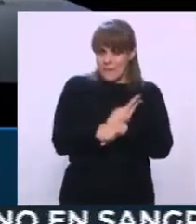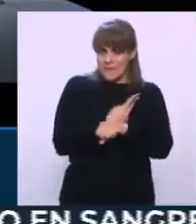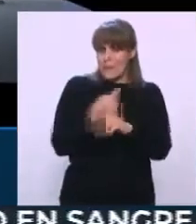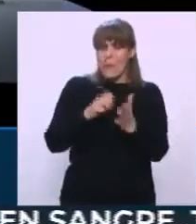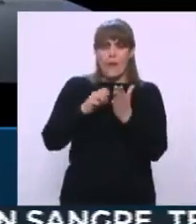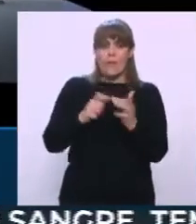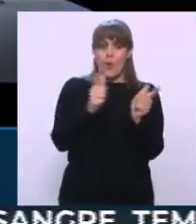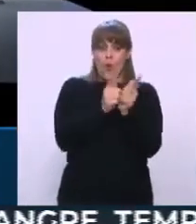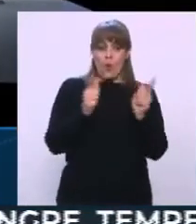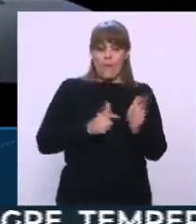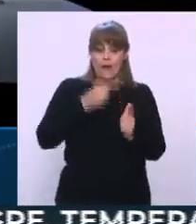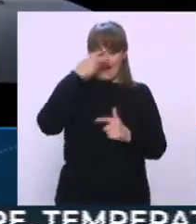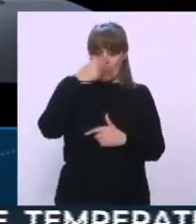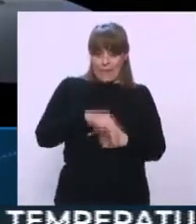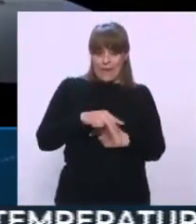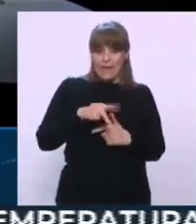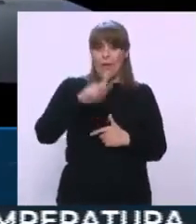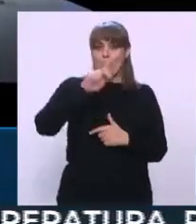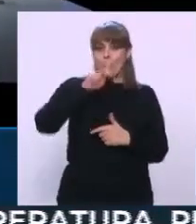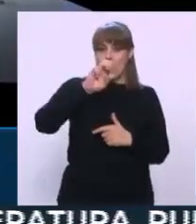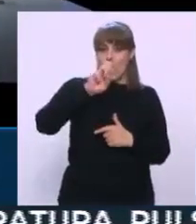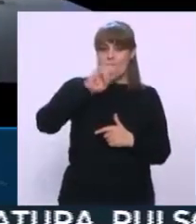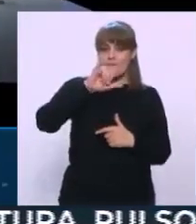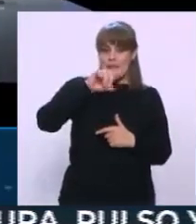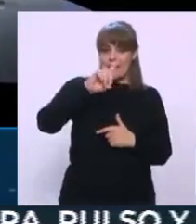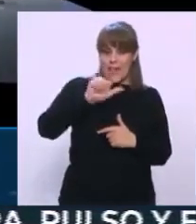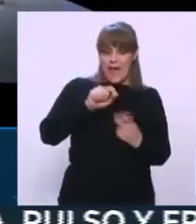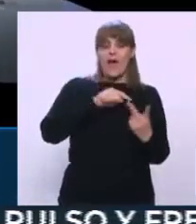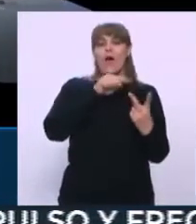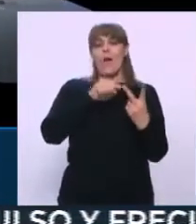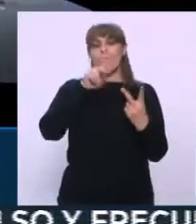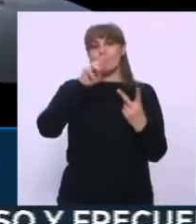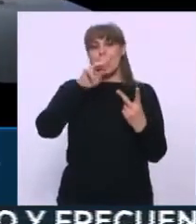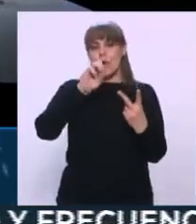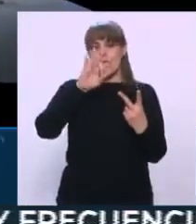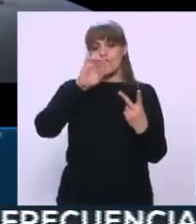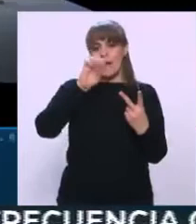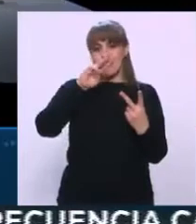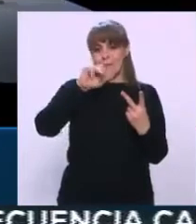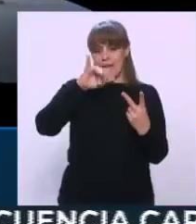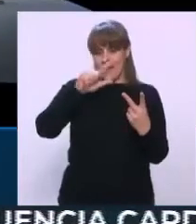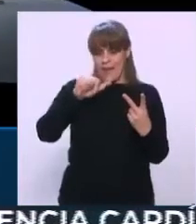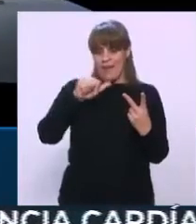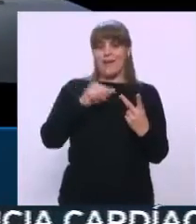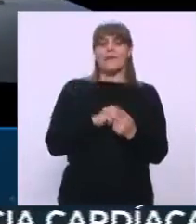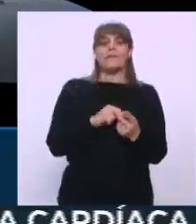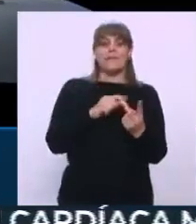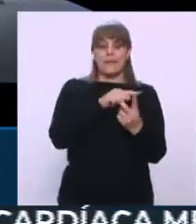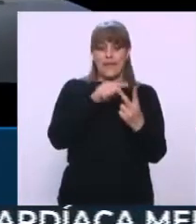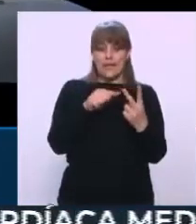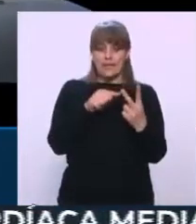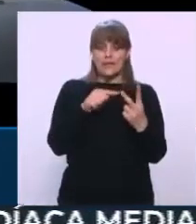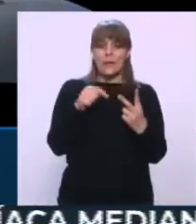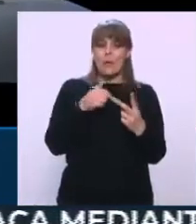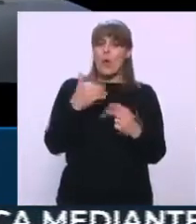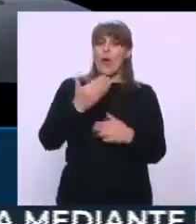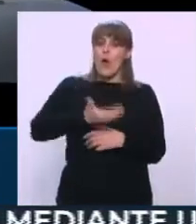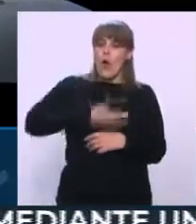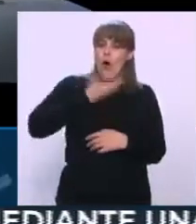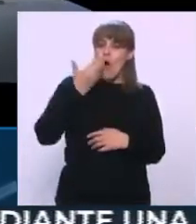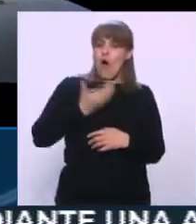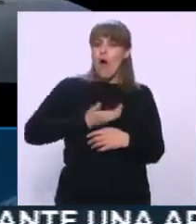como en México, como Provida, como Profamilia, utilizan esta tradición, digamos, torcida en torno a